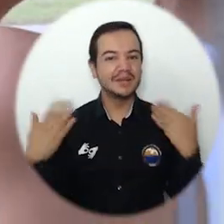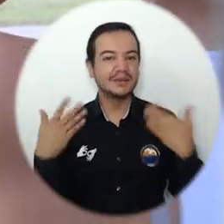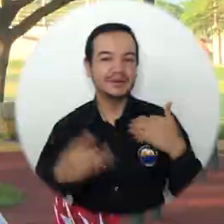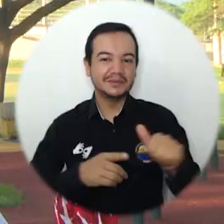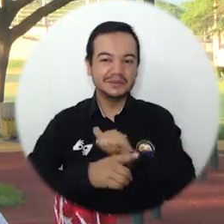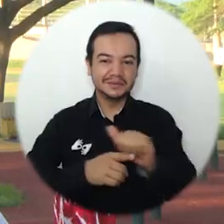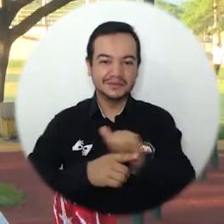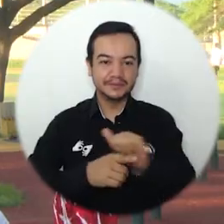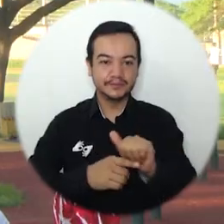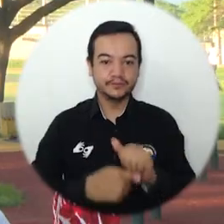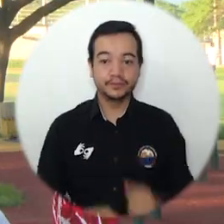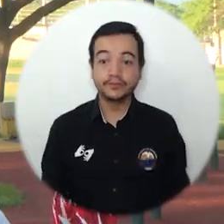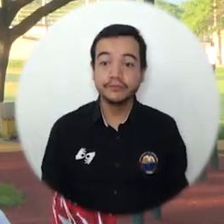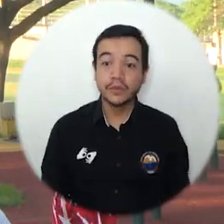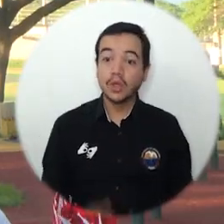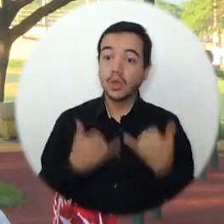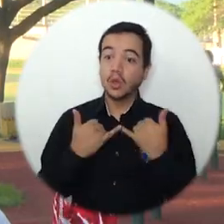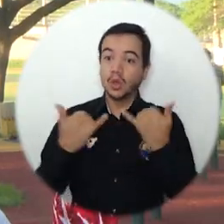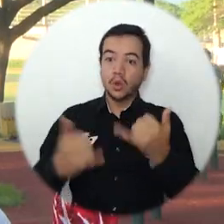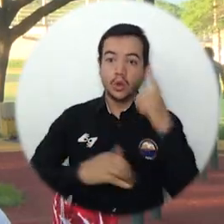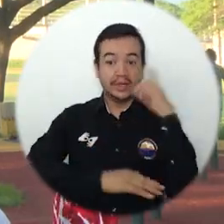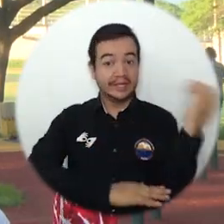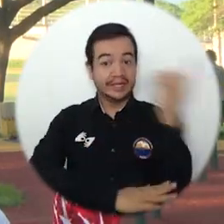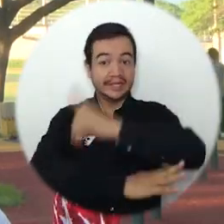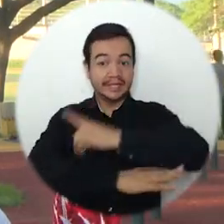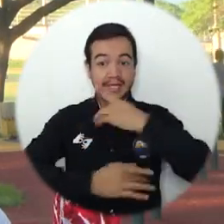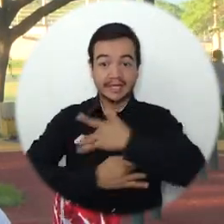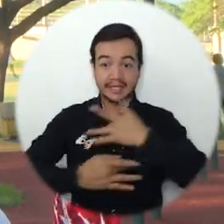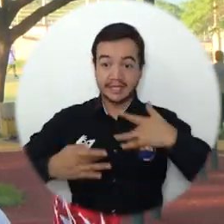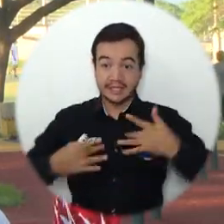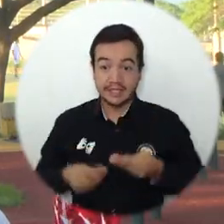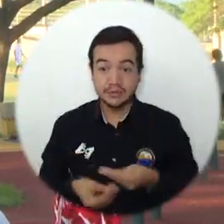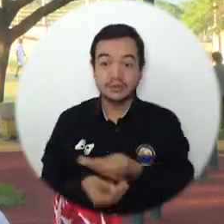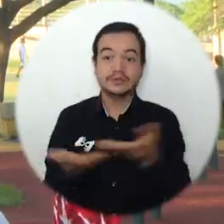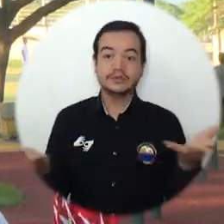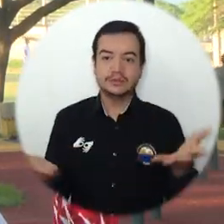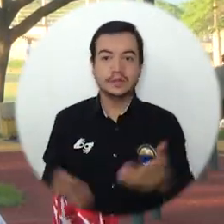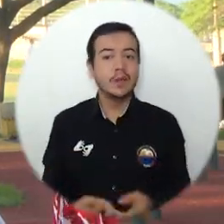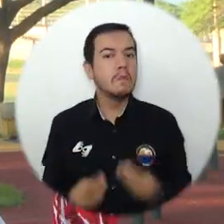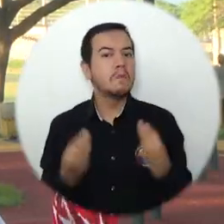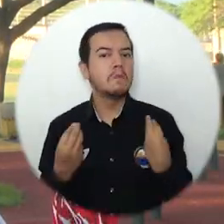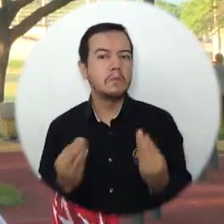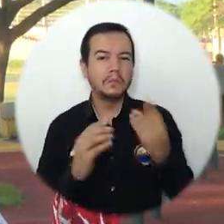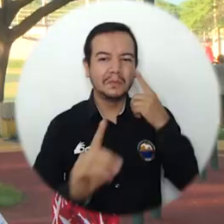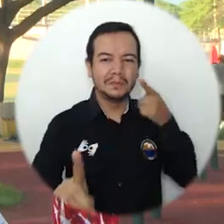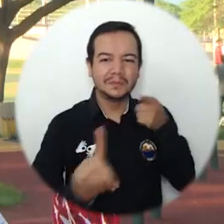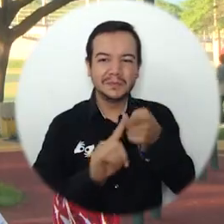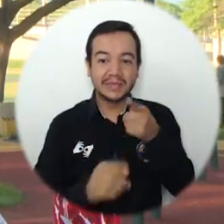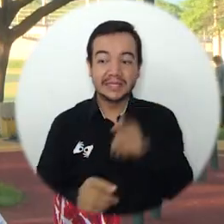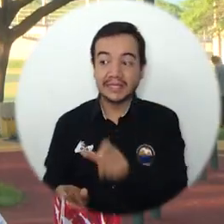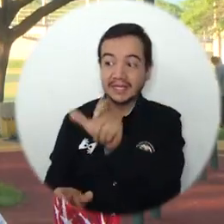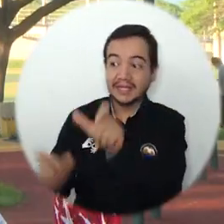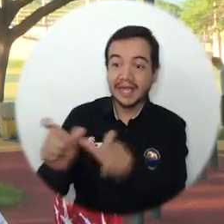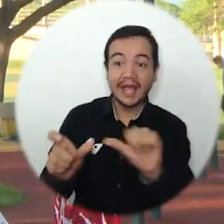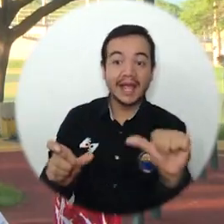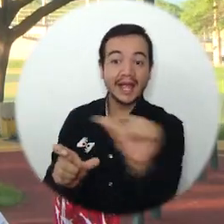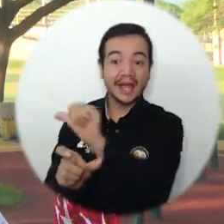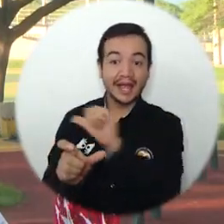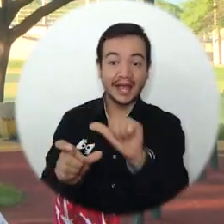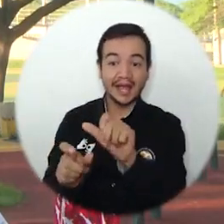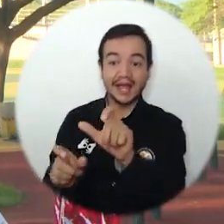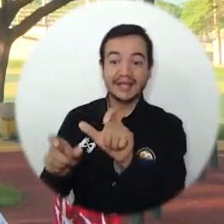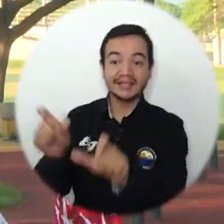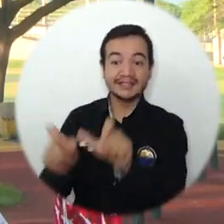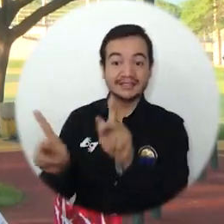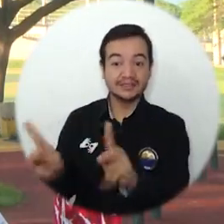actividad física. Hoy nos encontramos en la jornada saludable con el objetivo de incentivar a las estudiantes